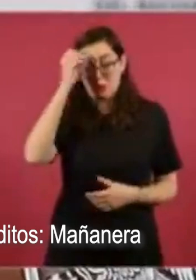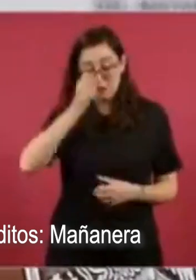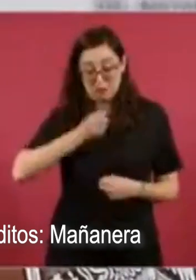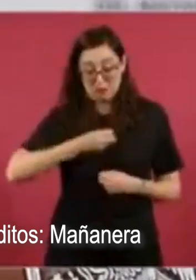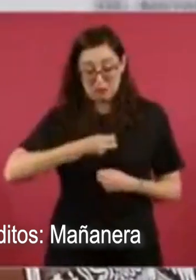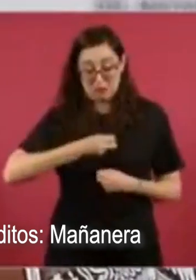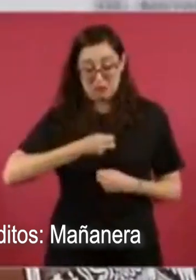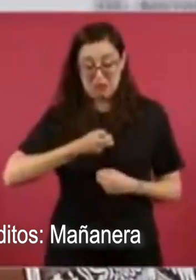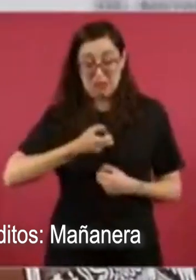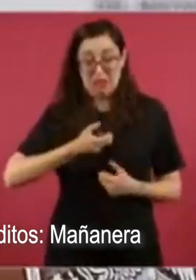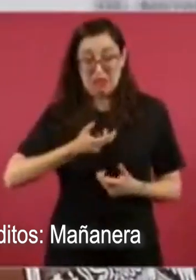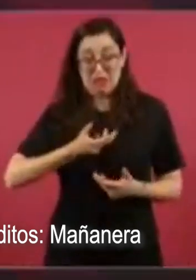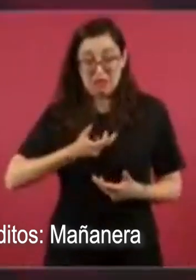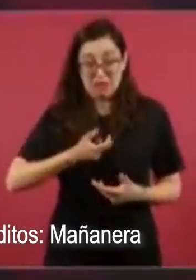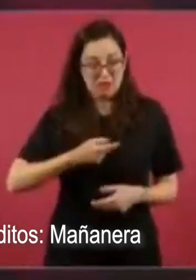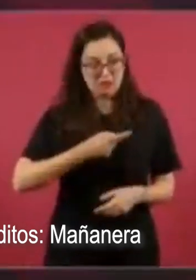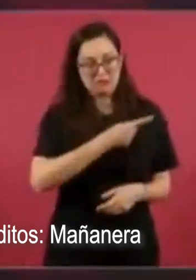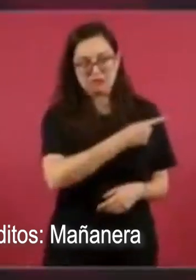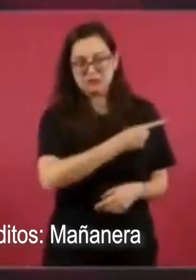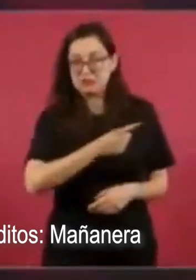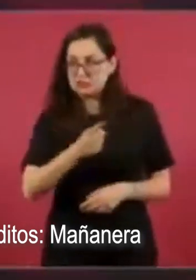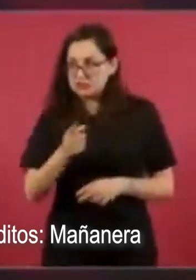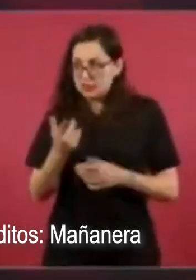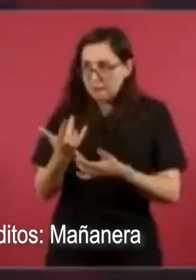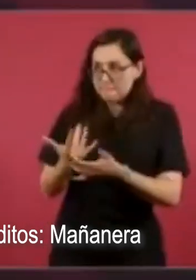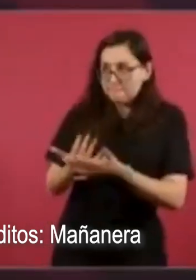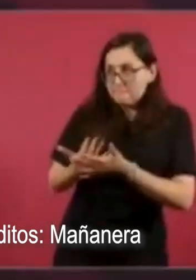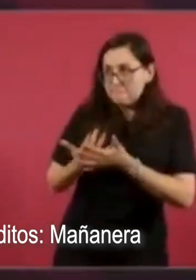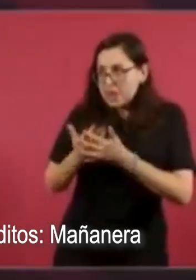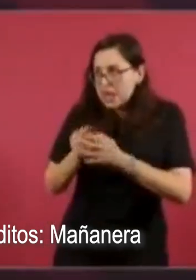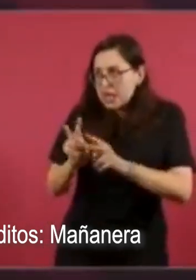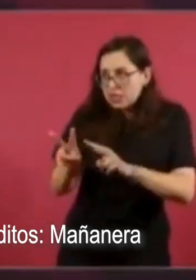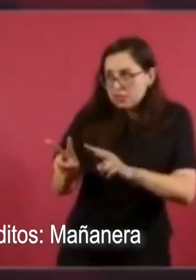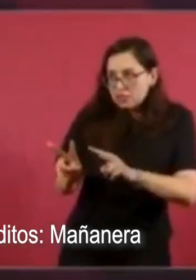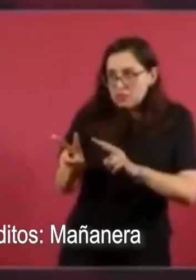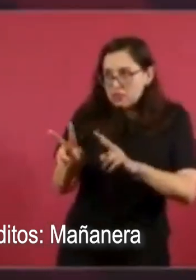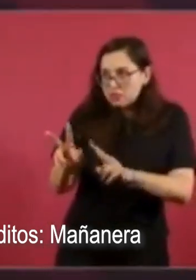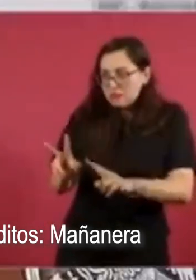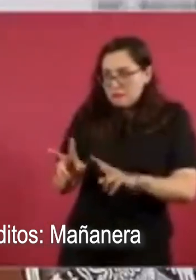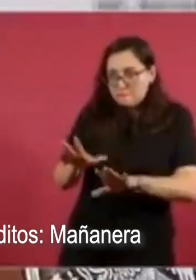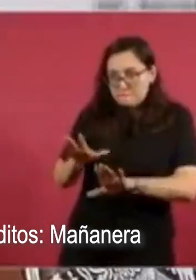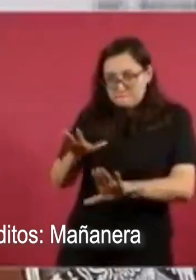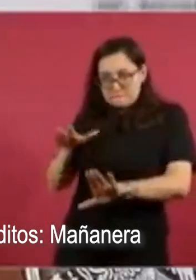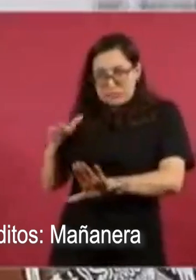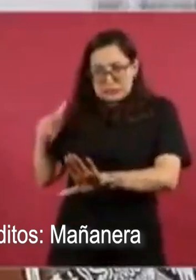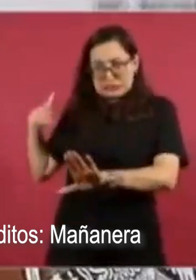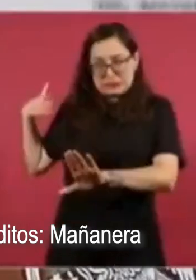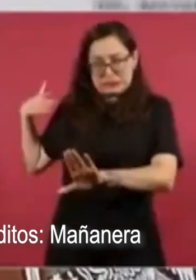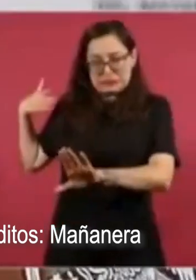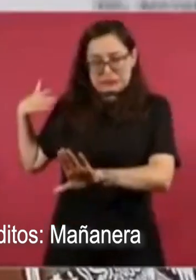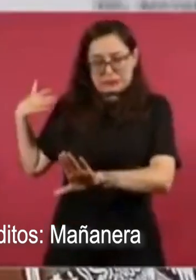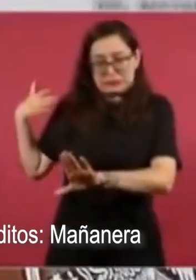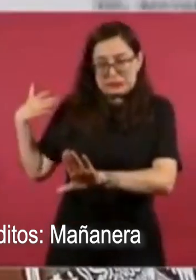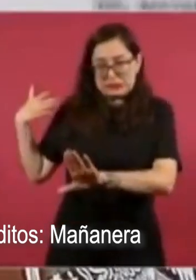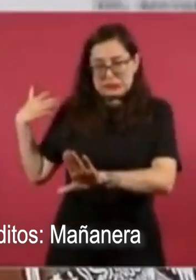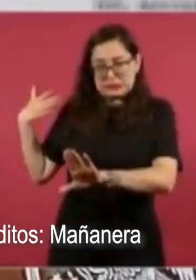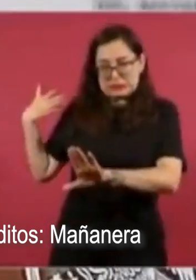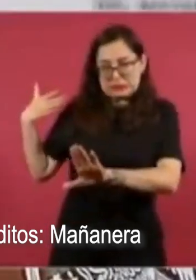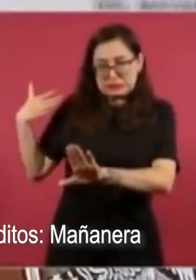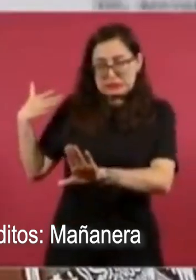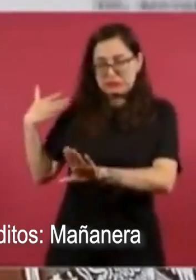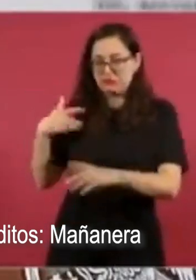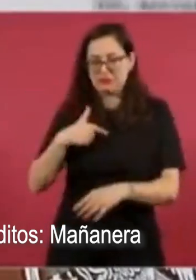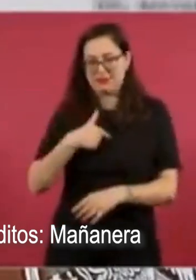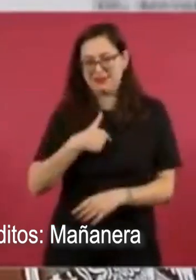del pueblo. La gente nos tiene confianza, afortunadamente, pero sí de los medios